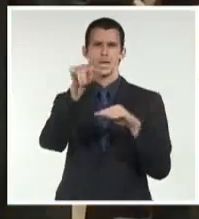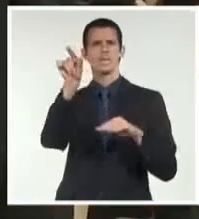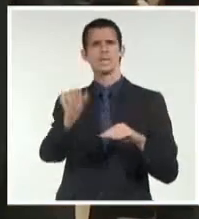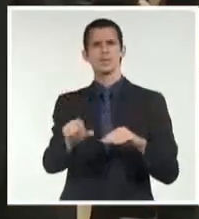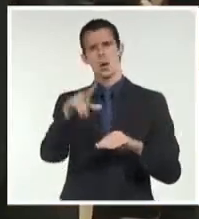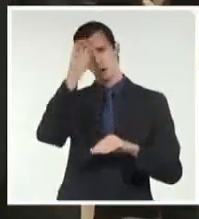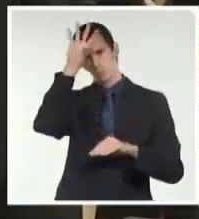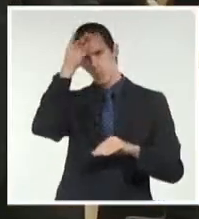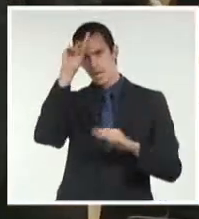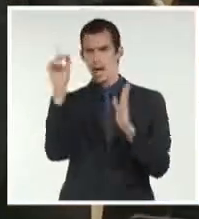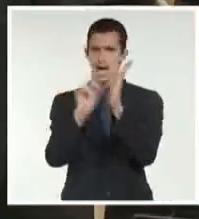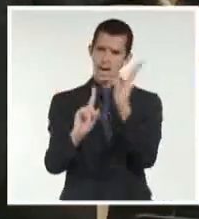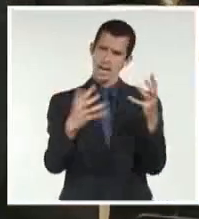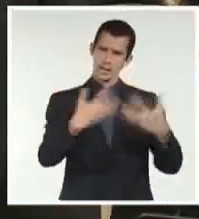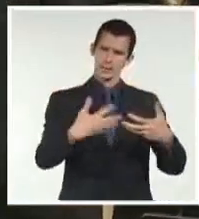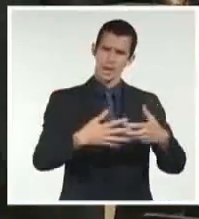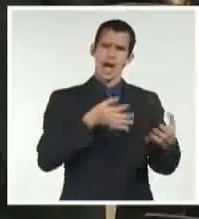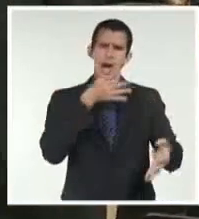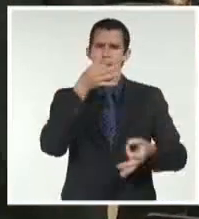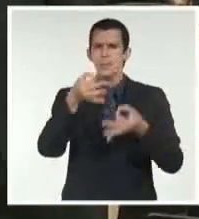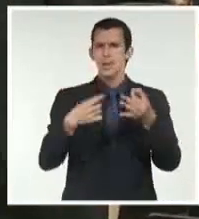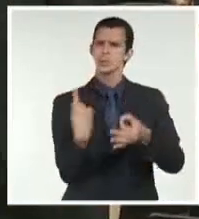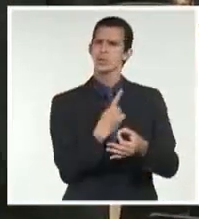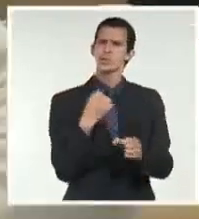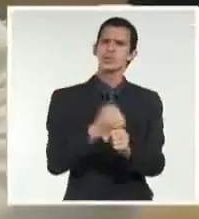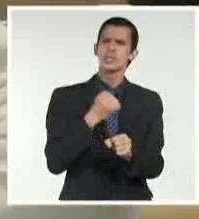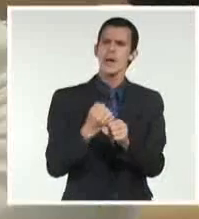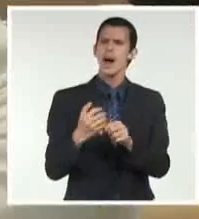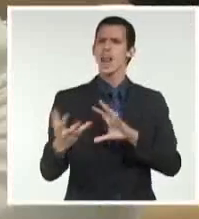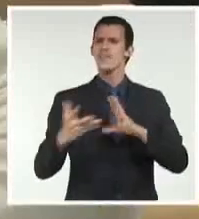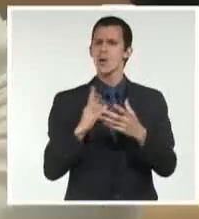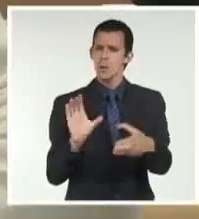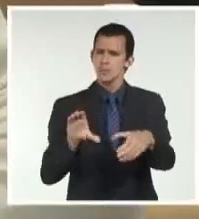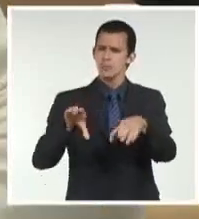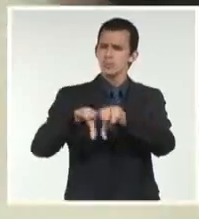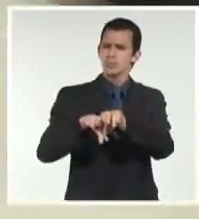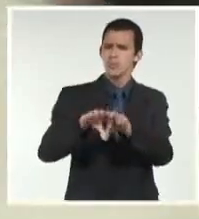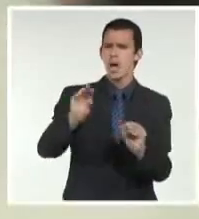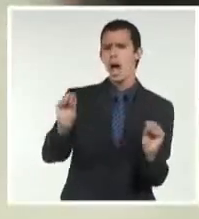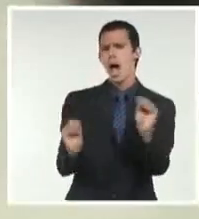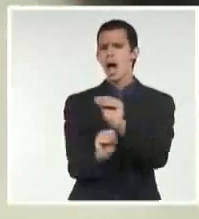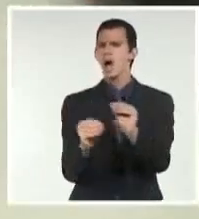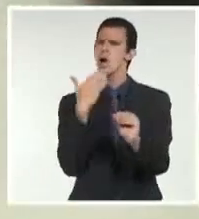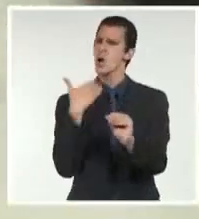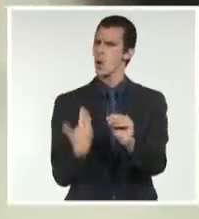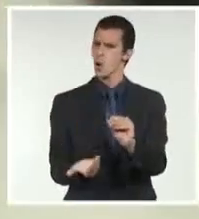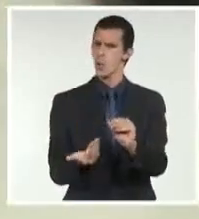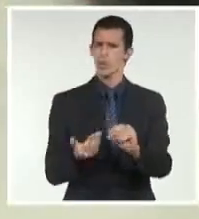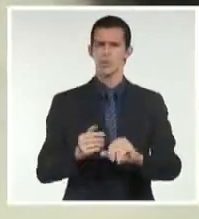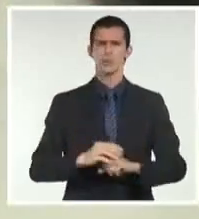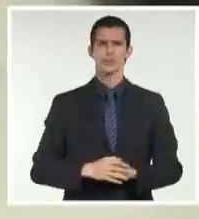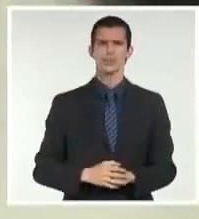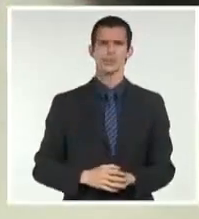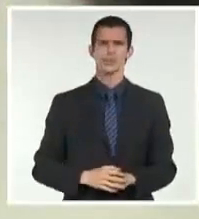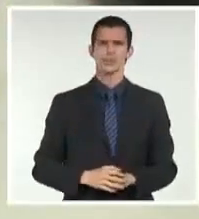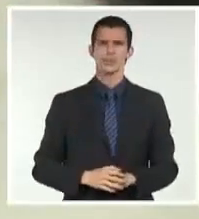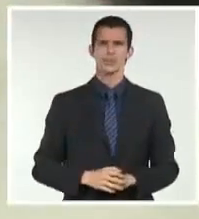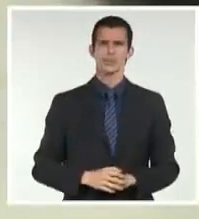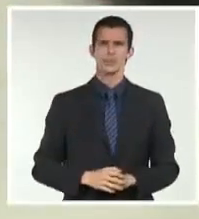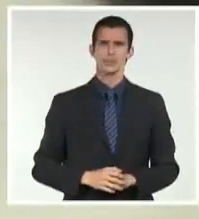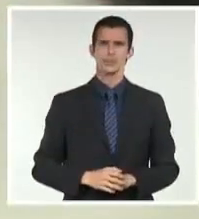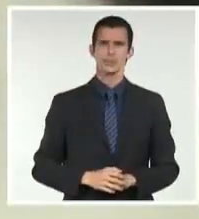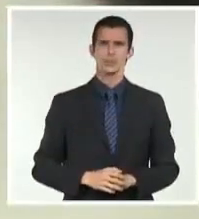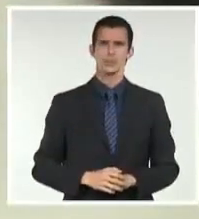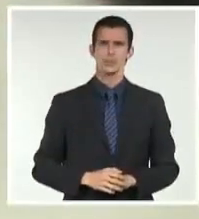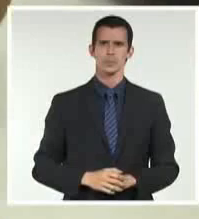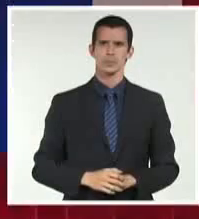diseñada para restablecer cargas en el sistema eléctrico nacional. Esta sesión aprobó el informe de la